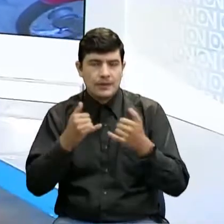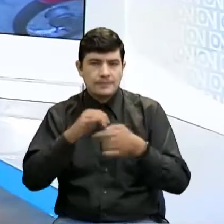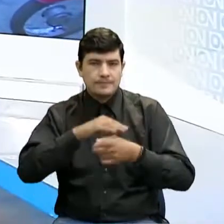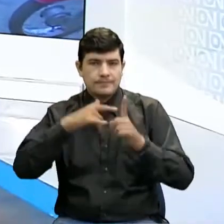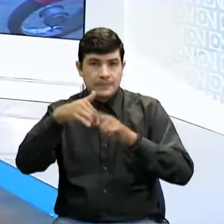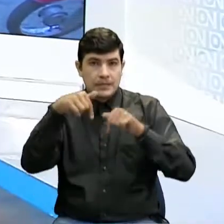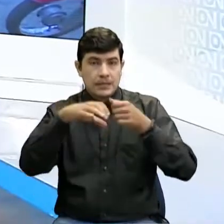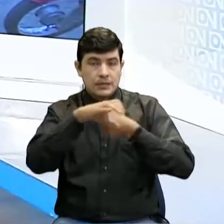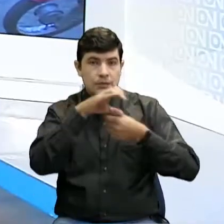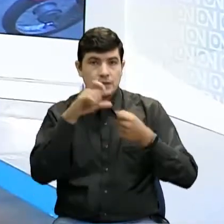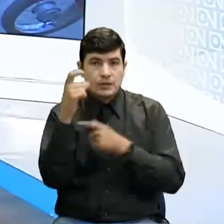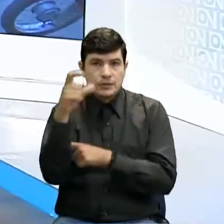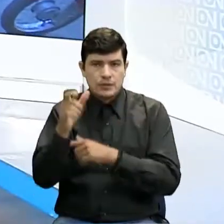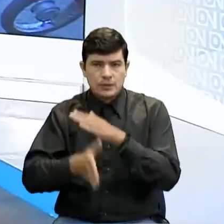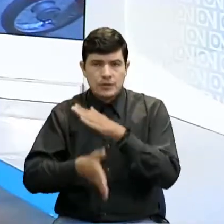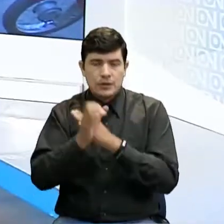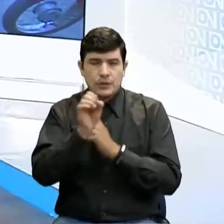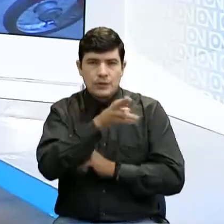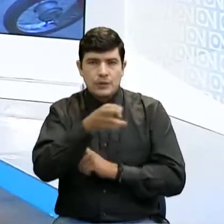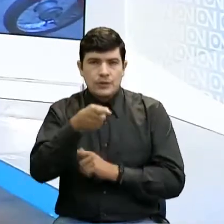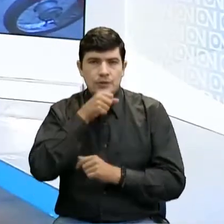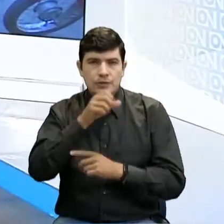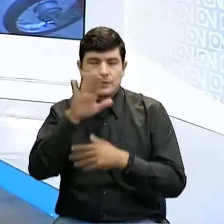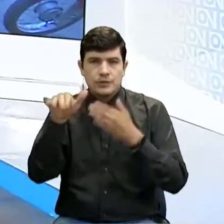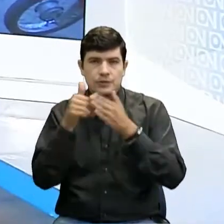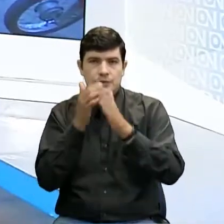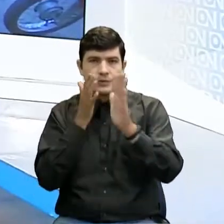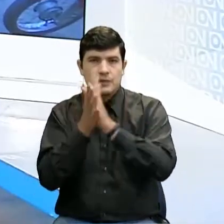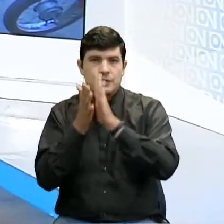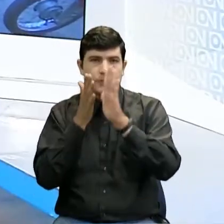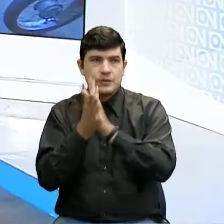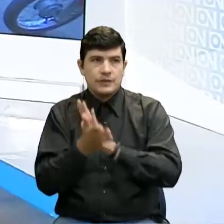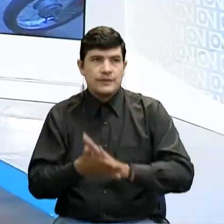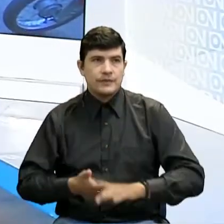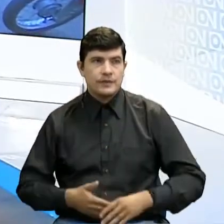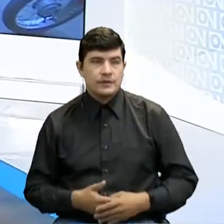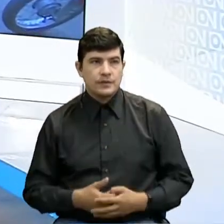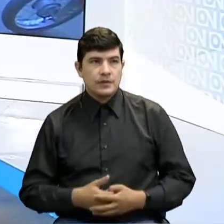desde la ciudad de cúcuta para oriente noticias richard quiñones estamos informando continuar en ustedes con más información en estudio